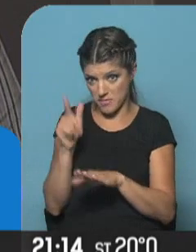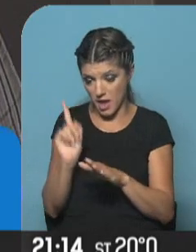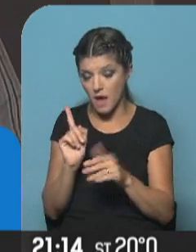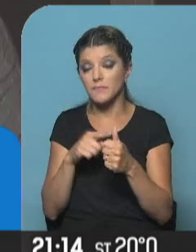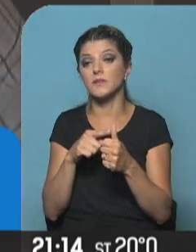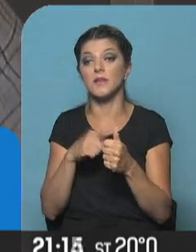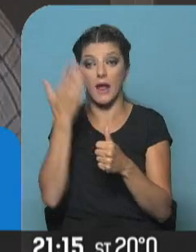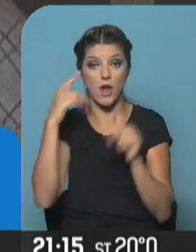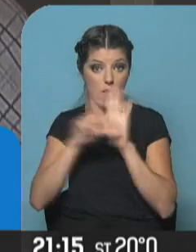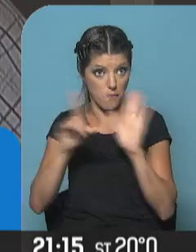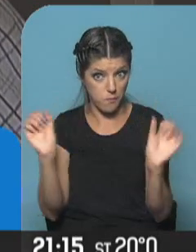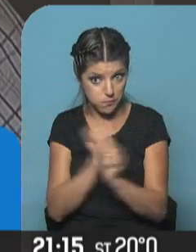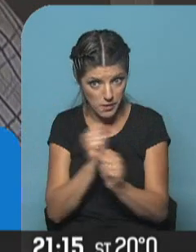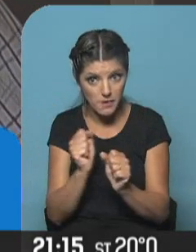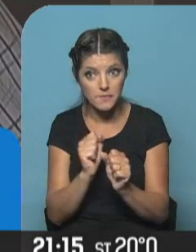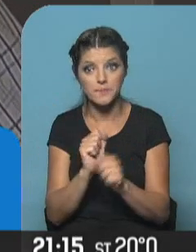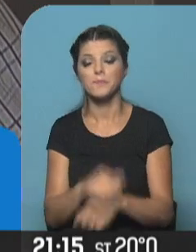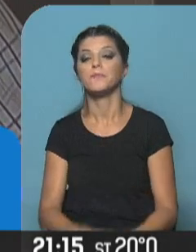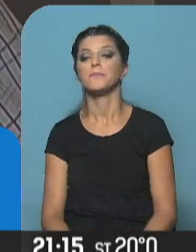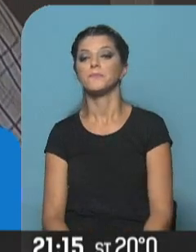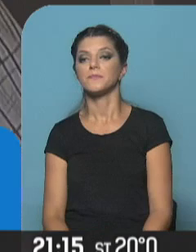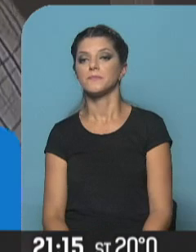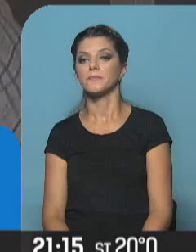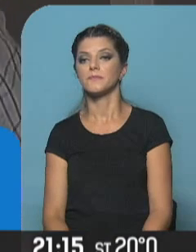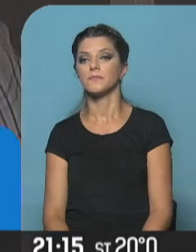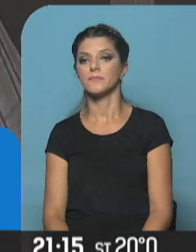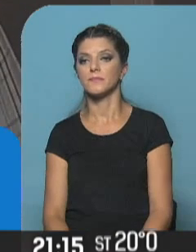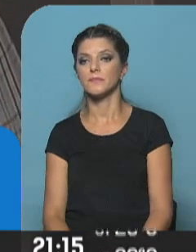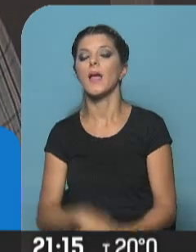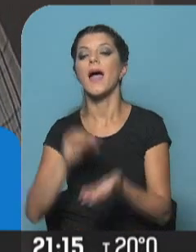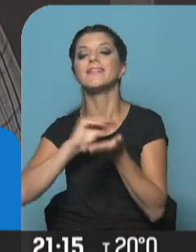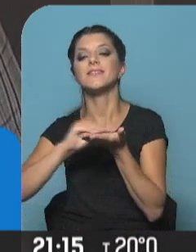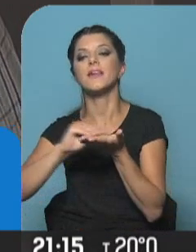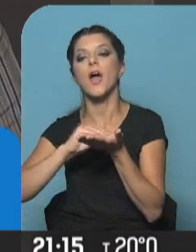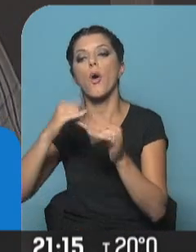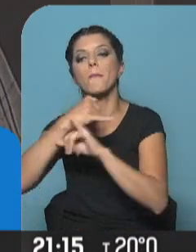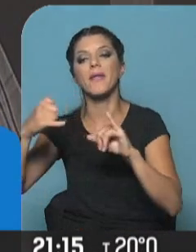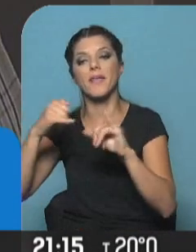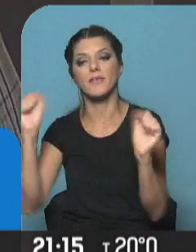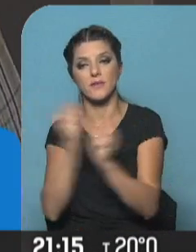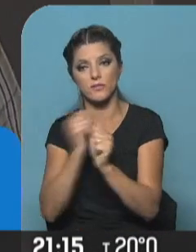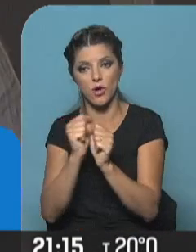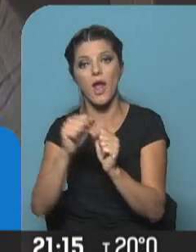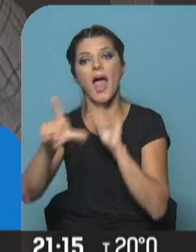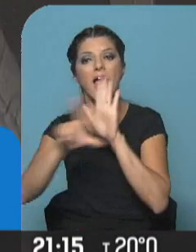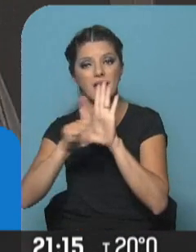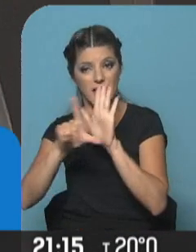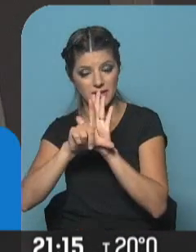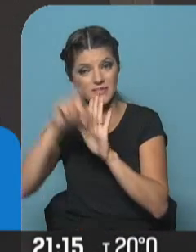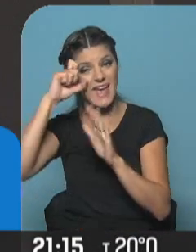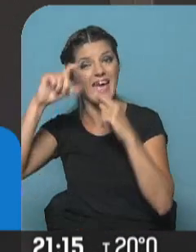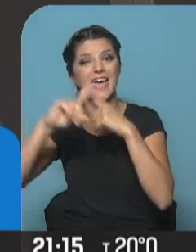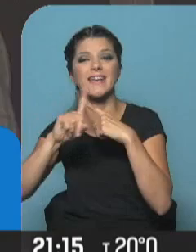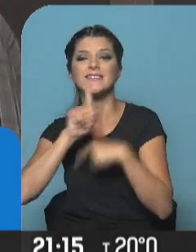corrupción. Y que el Senado tiene en sus manos la media sanción de la ley de extinción de dominio, que es una